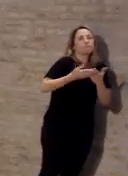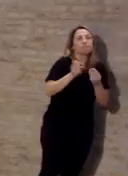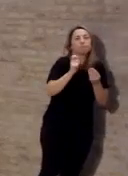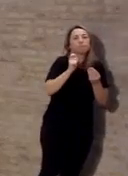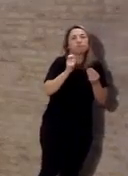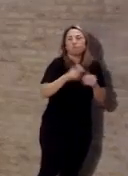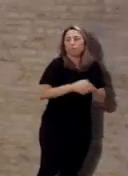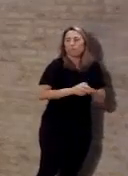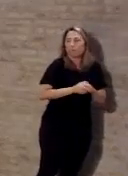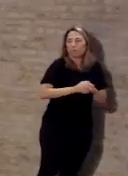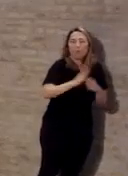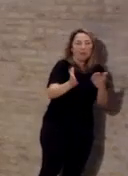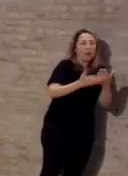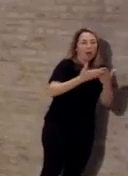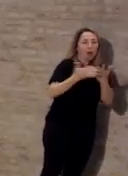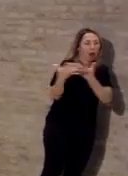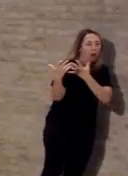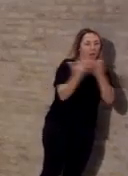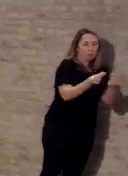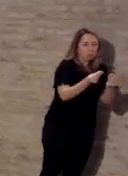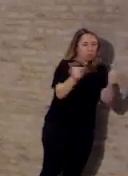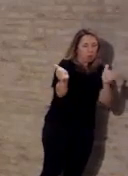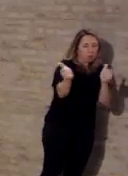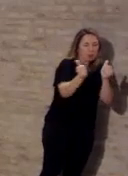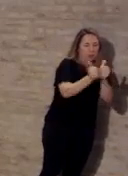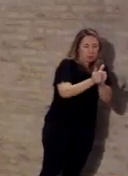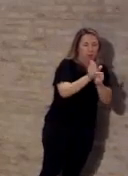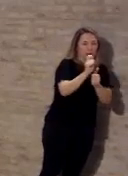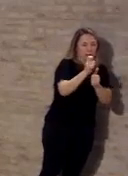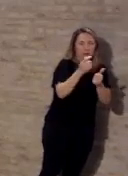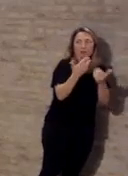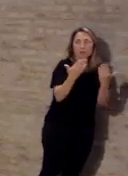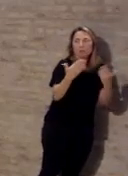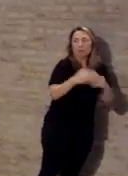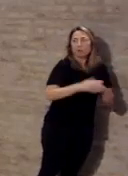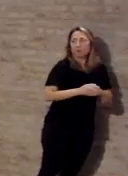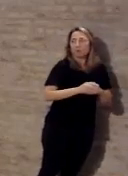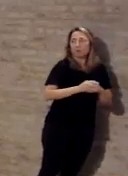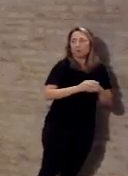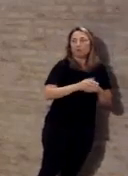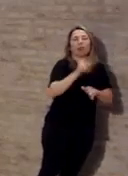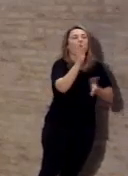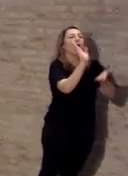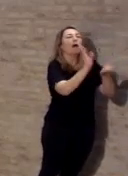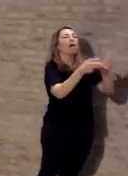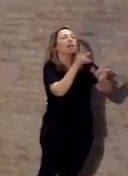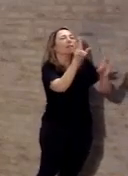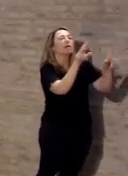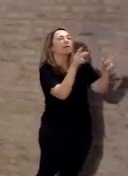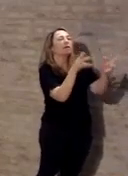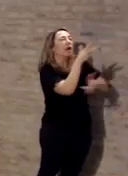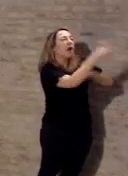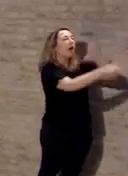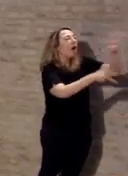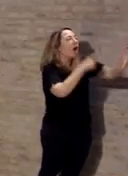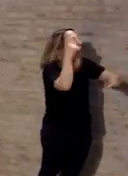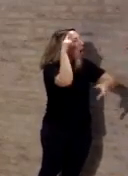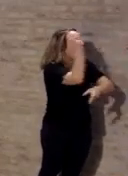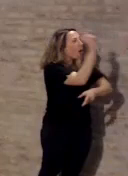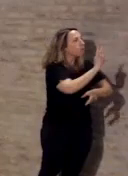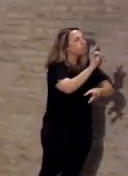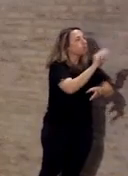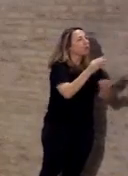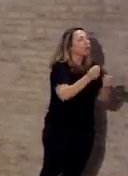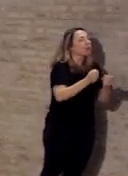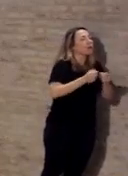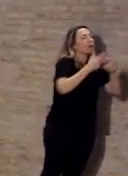apoyo pero sí pueden tener apoyo bien Te gustaría decir algo más de esta violencia e